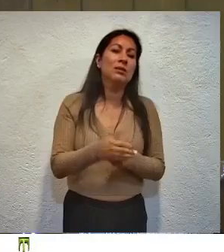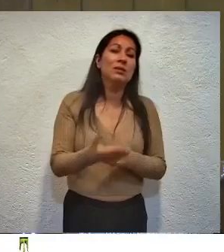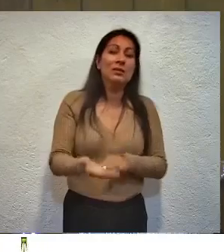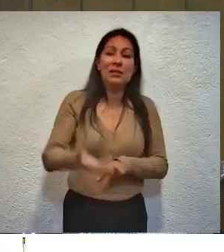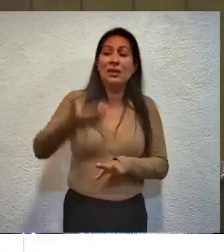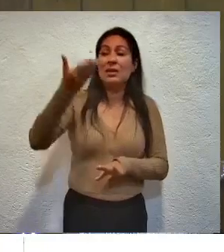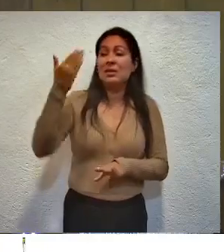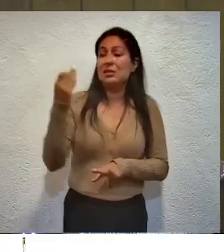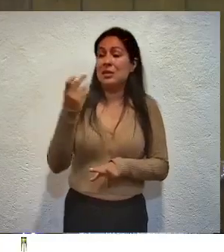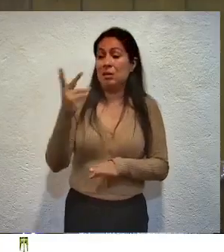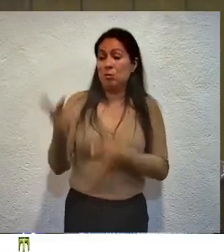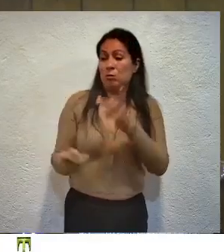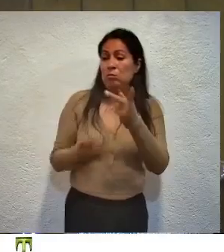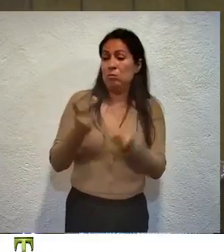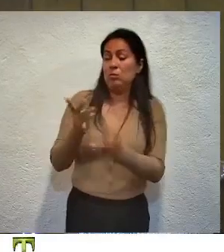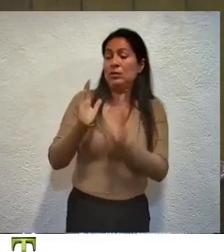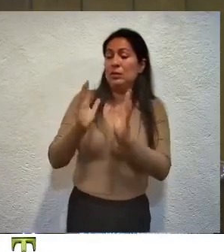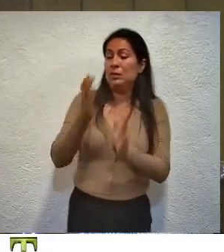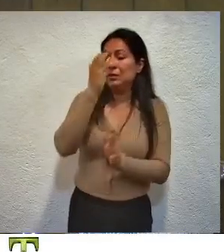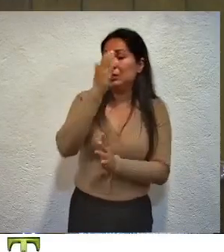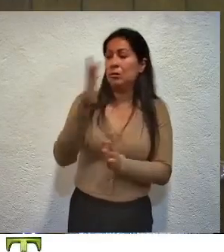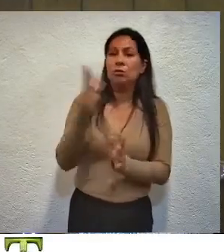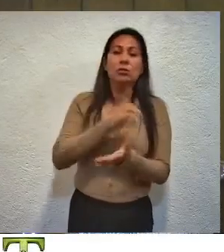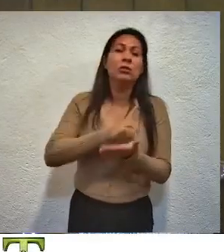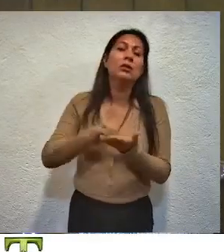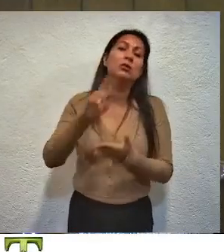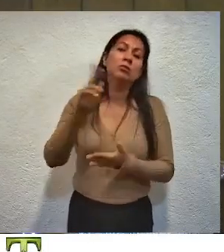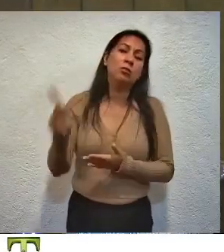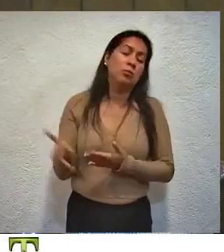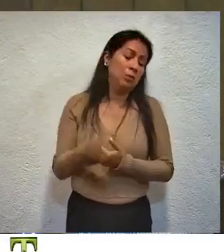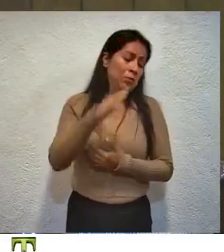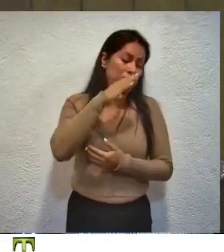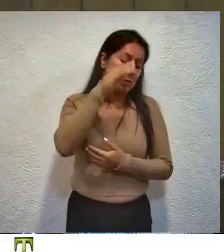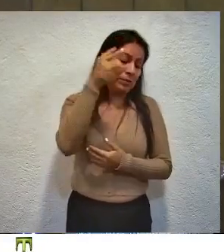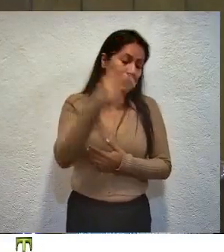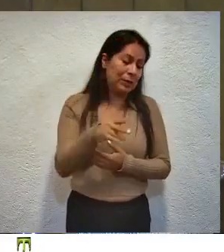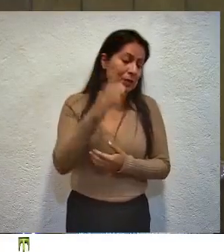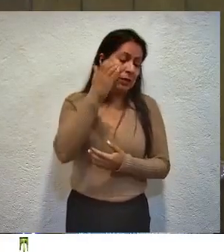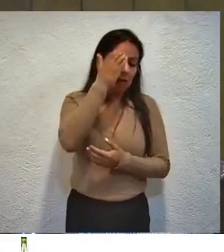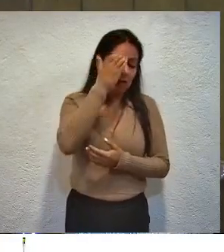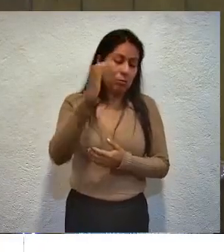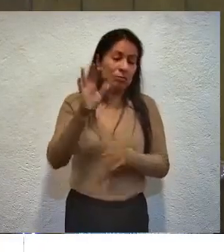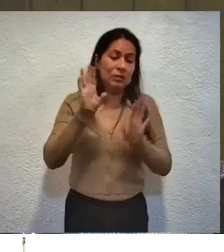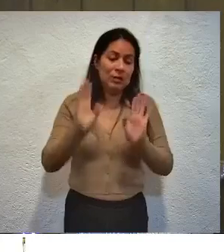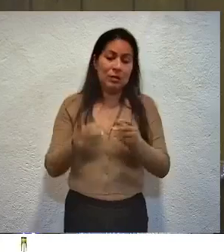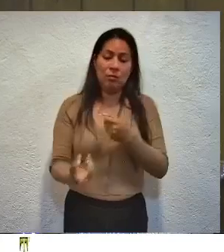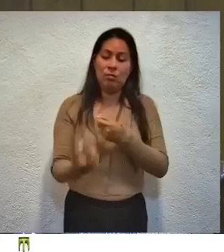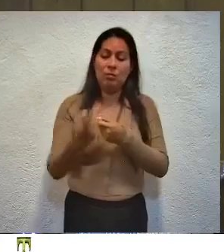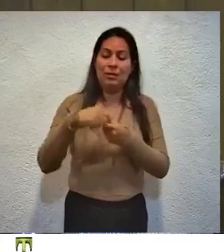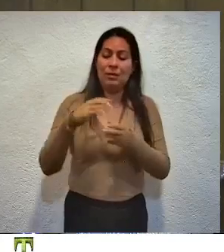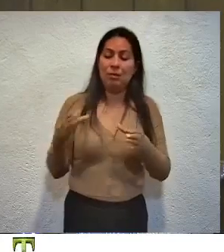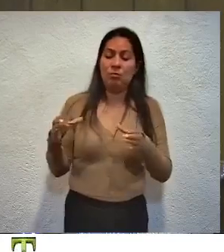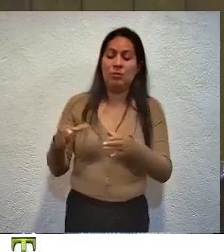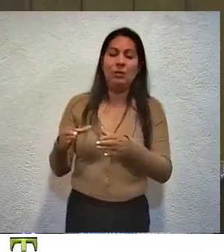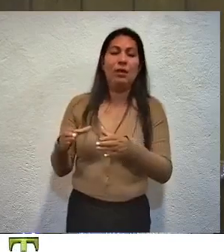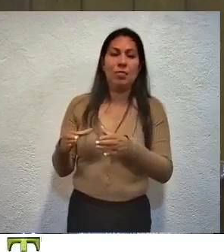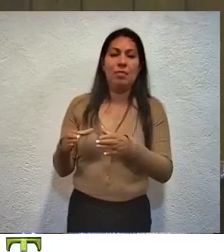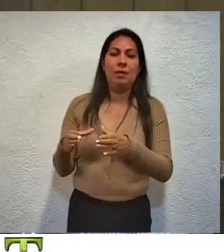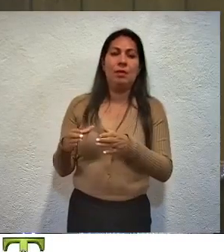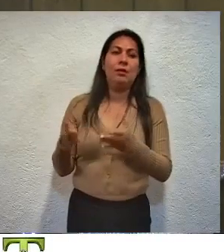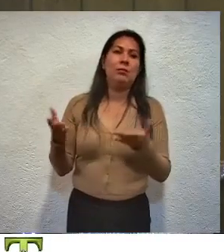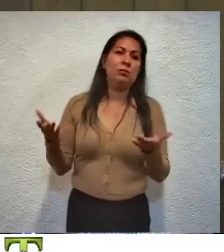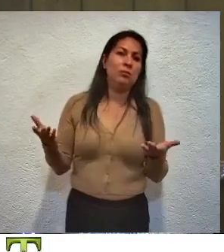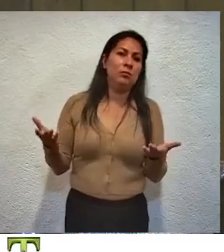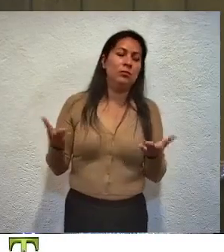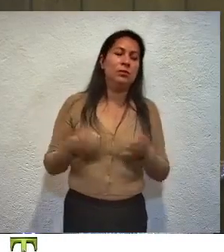esa consulta ya se le reconocen derechos al pueblo afromexicano, ya se le reconoce como parte de esa comunidad y